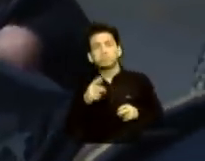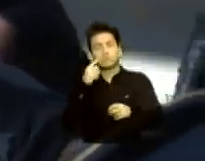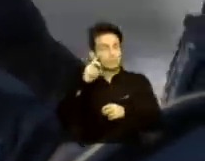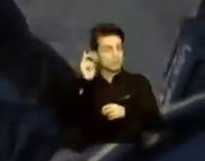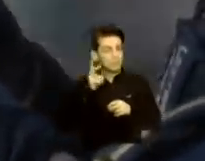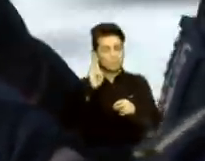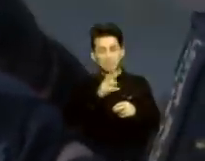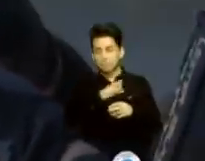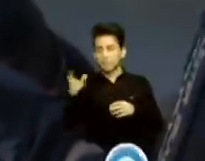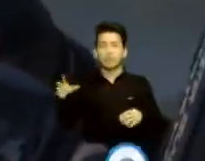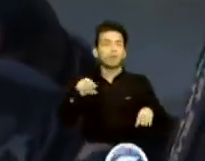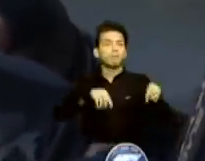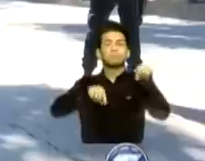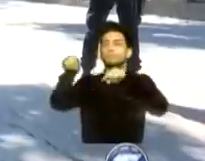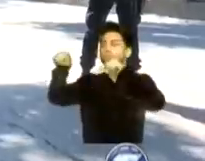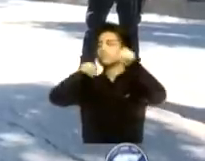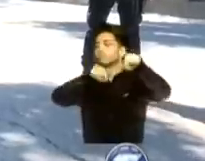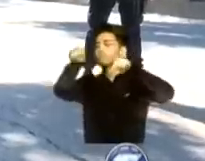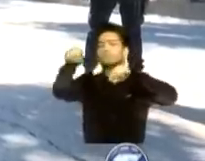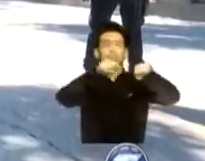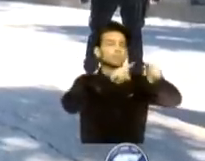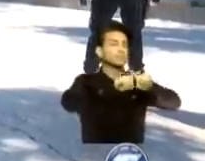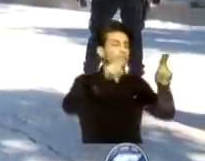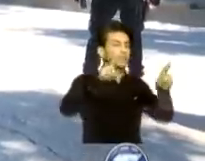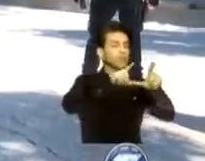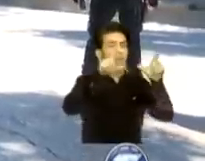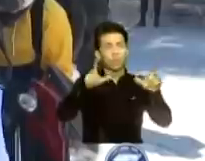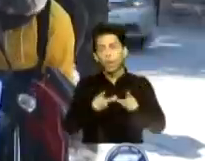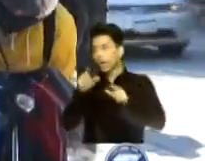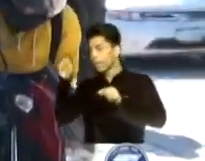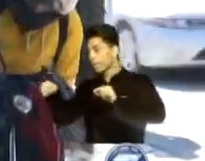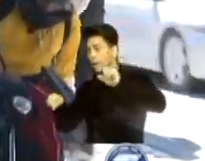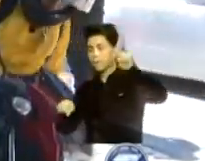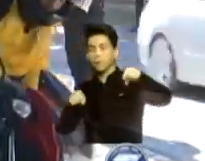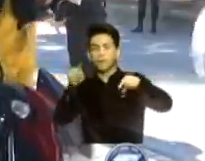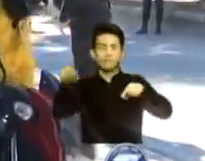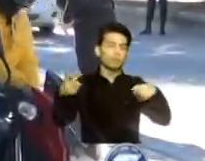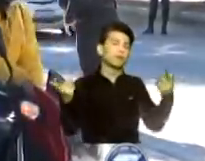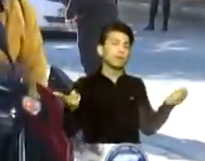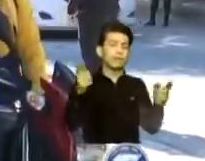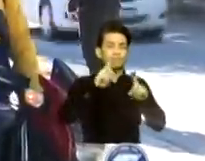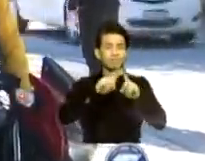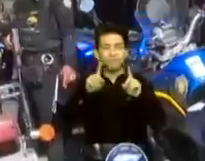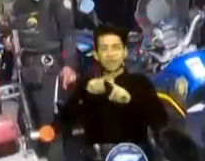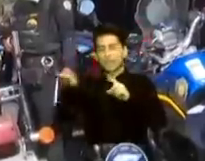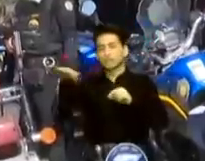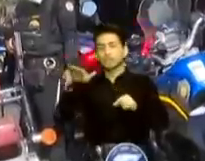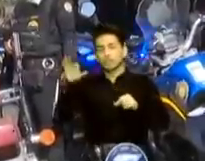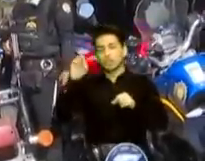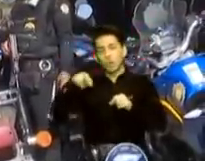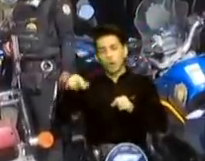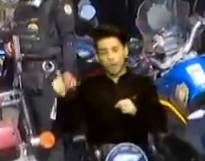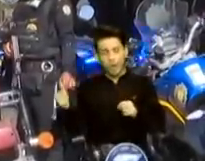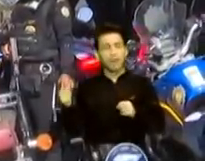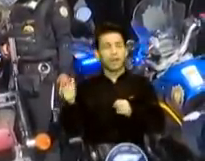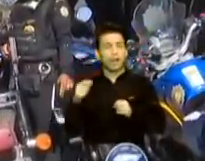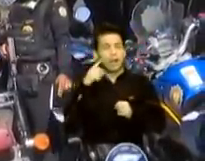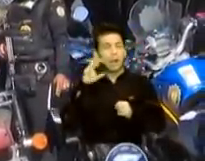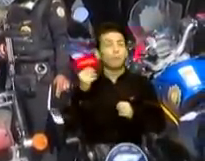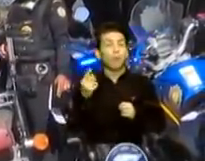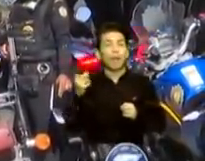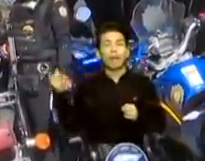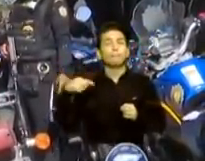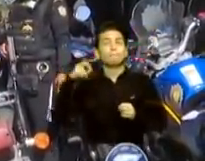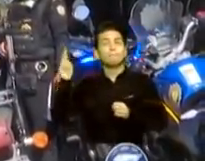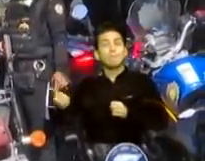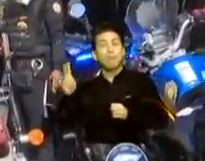móviles. Durante un cierto tiempo se encuentran en el área de distintos sectores, porque de esta manera no se alerta a ningún delincuente, pero también